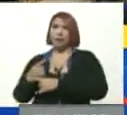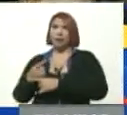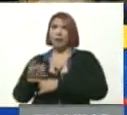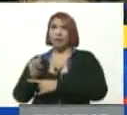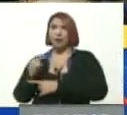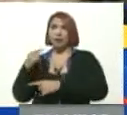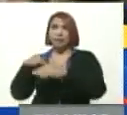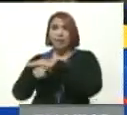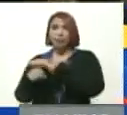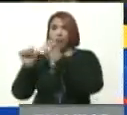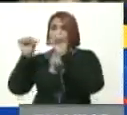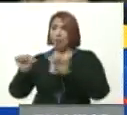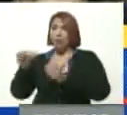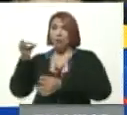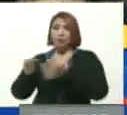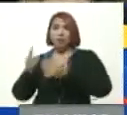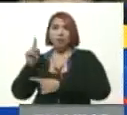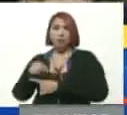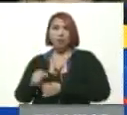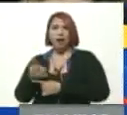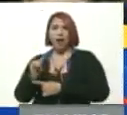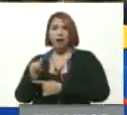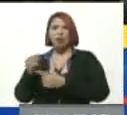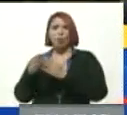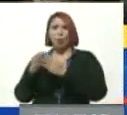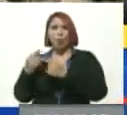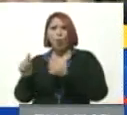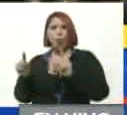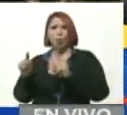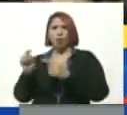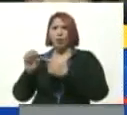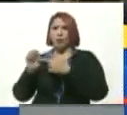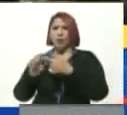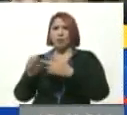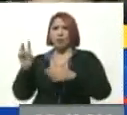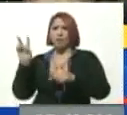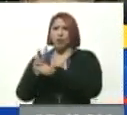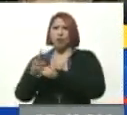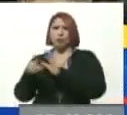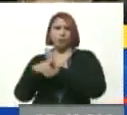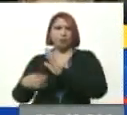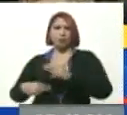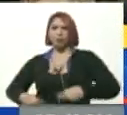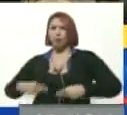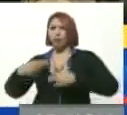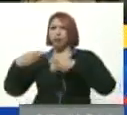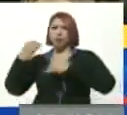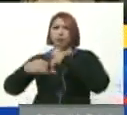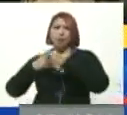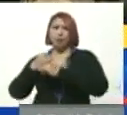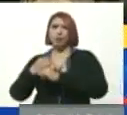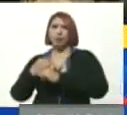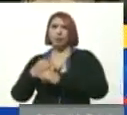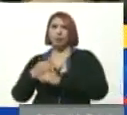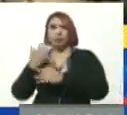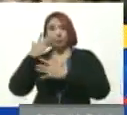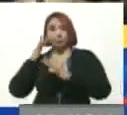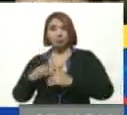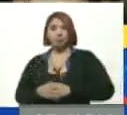judicial, sino es que también está el otro elemento, la violación del derecho internacional en este